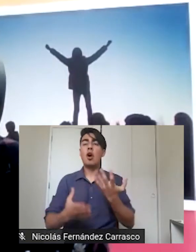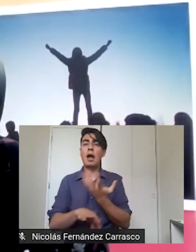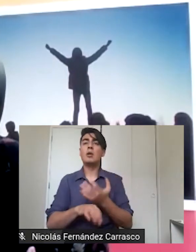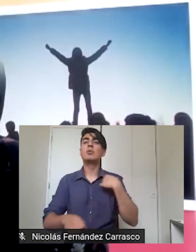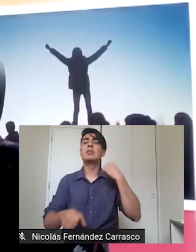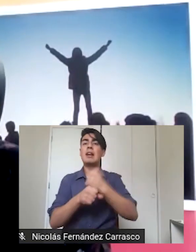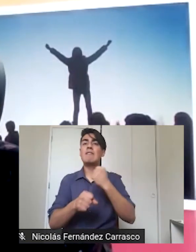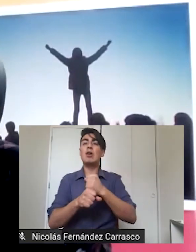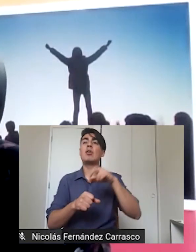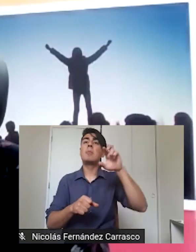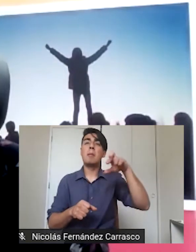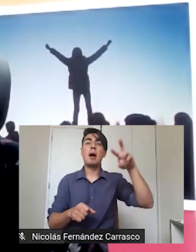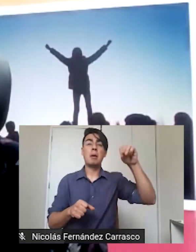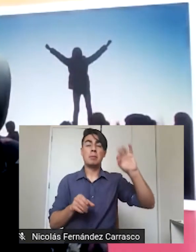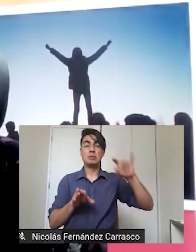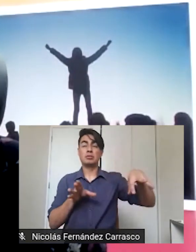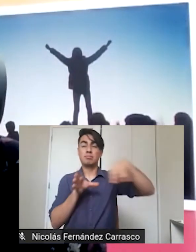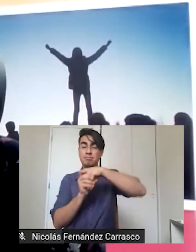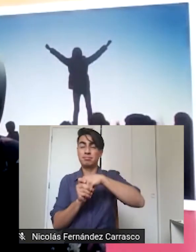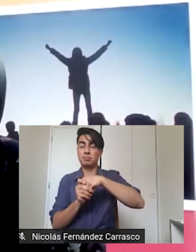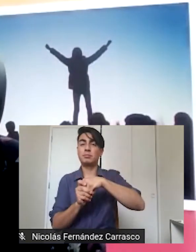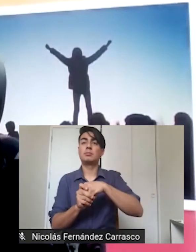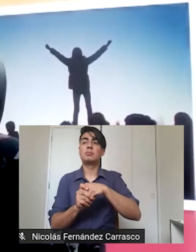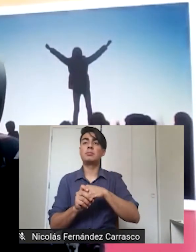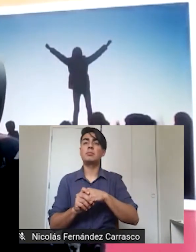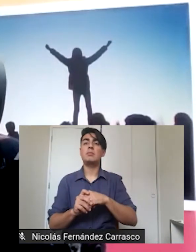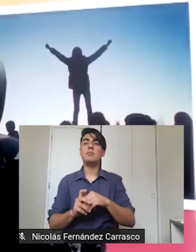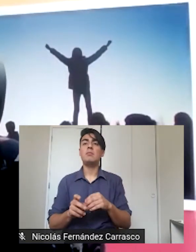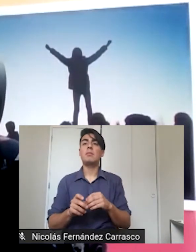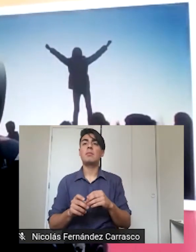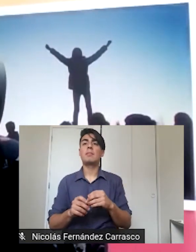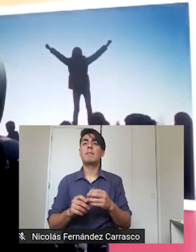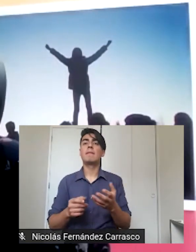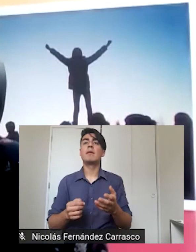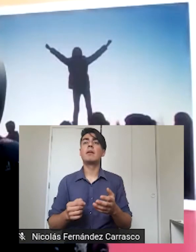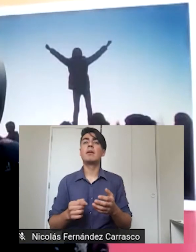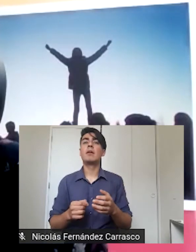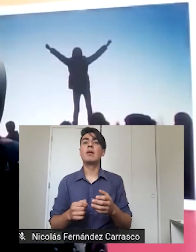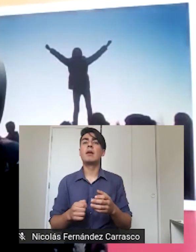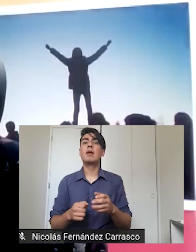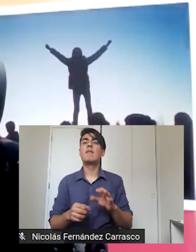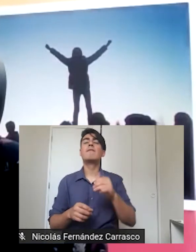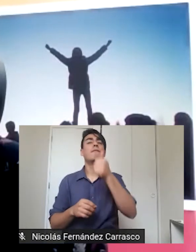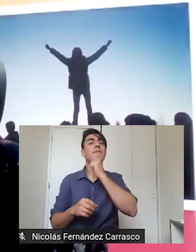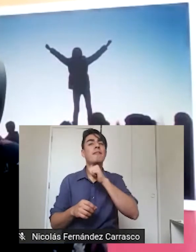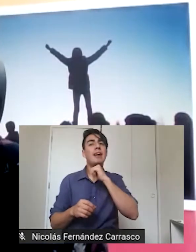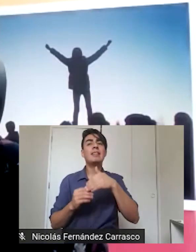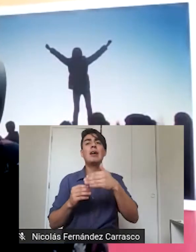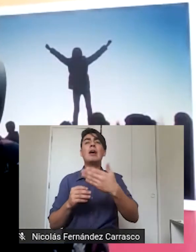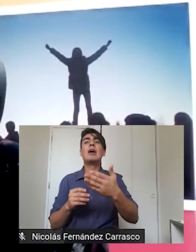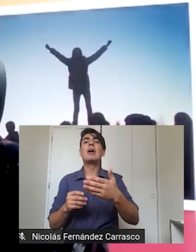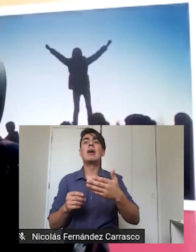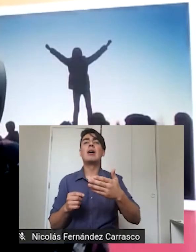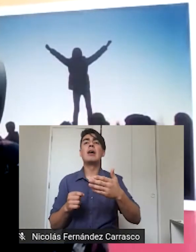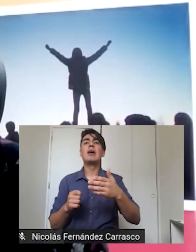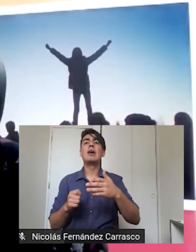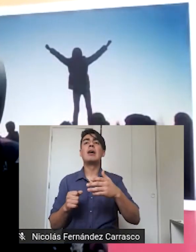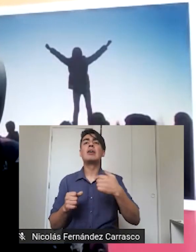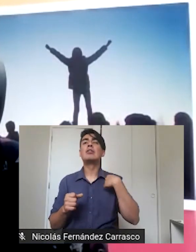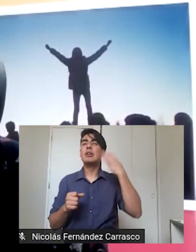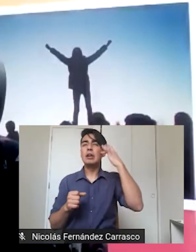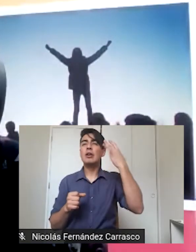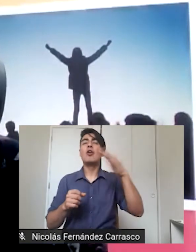punto donde nos gustaría o que me gustaría llegar a esa parte, pero todavía no hemos llegado. La